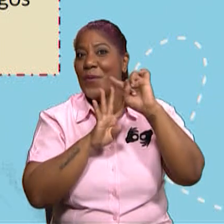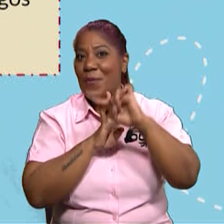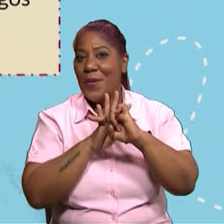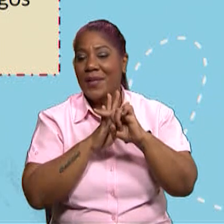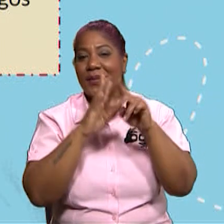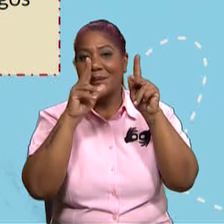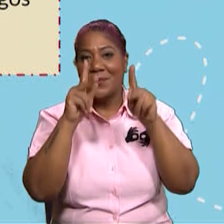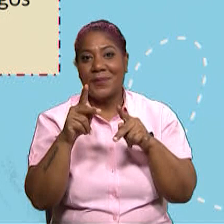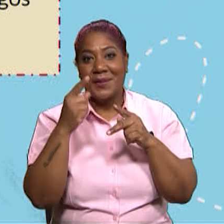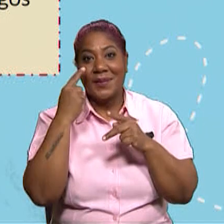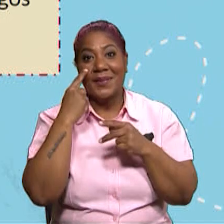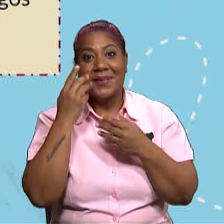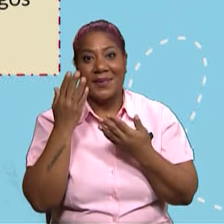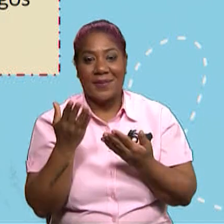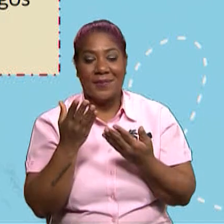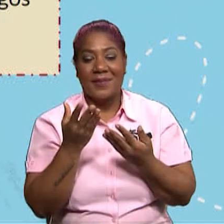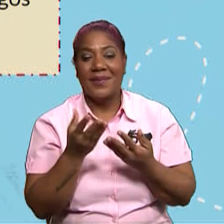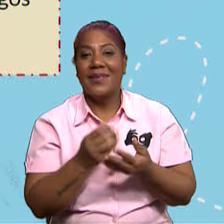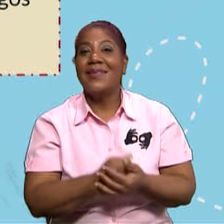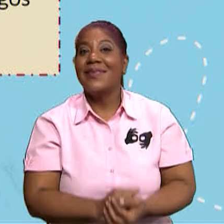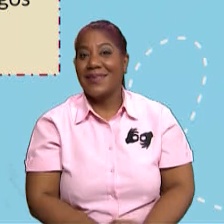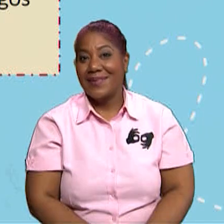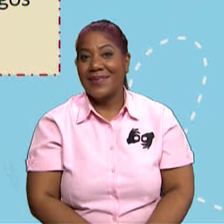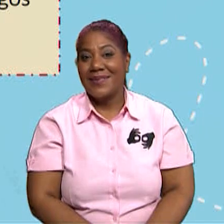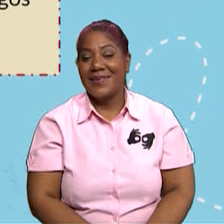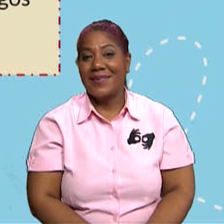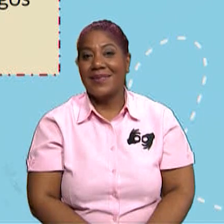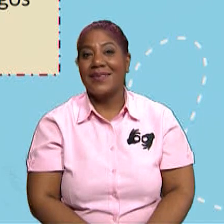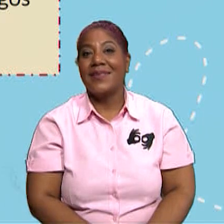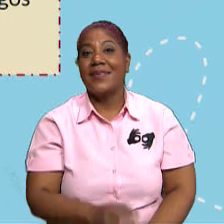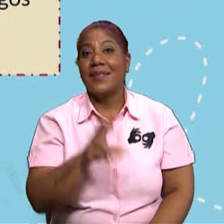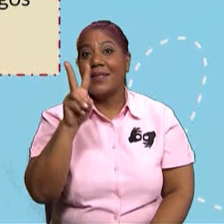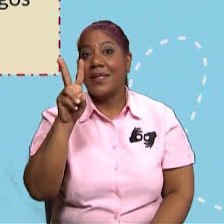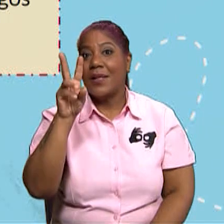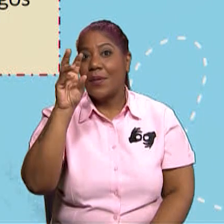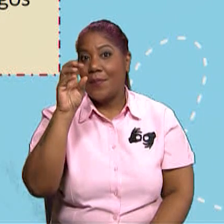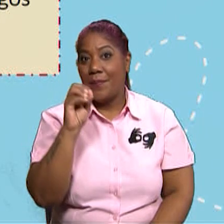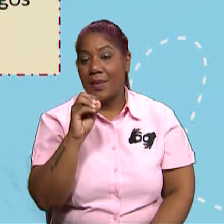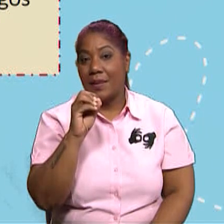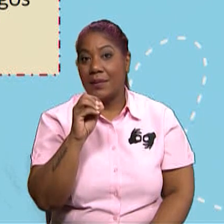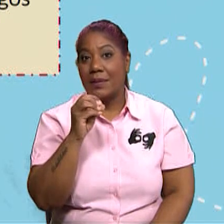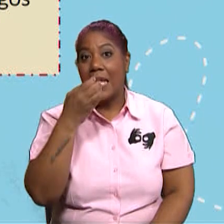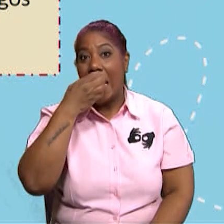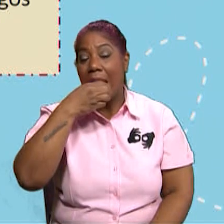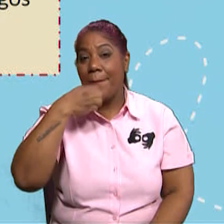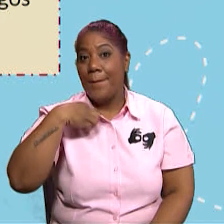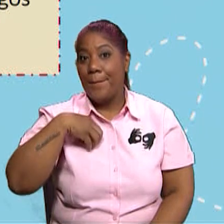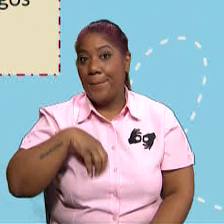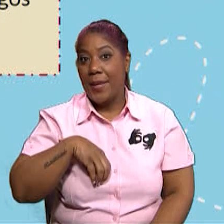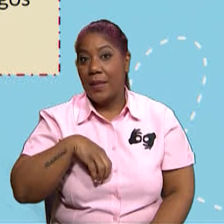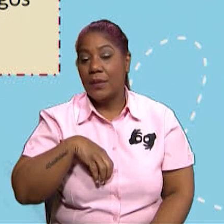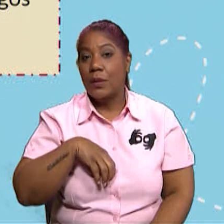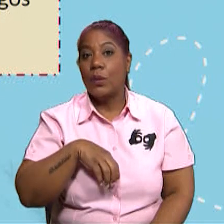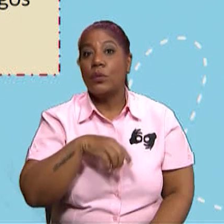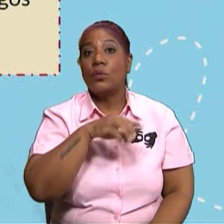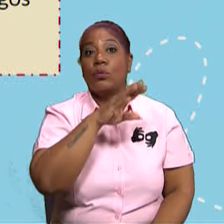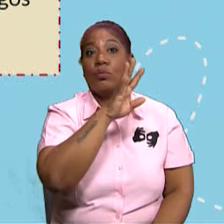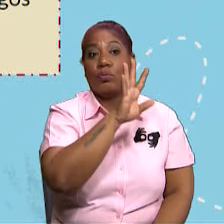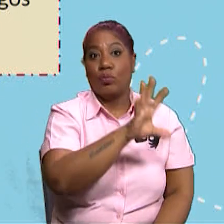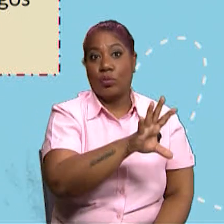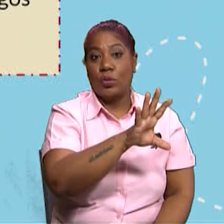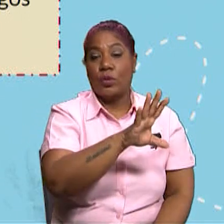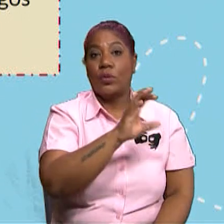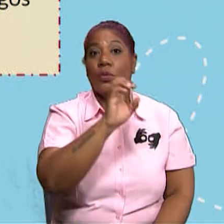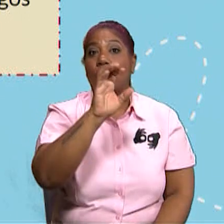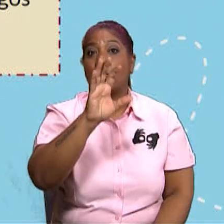objetos para contar. Significa que tengo 20 objetos para contar y en cada grupo voy a colocar